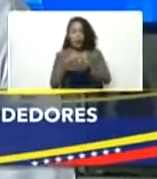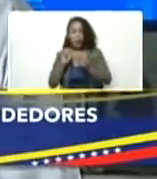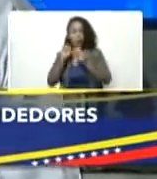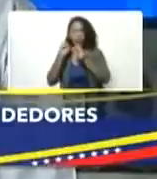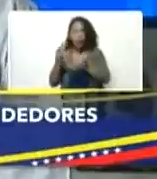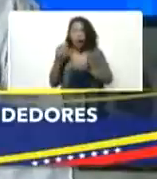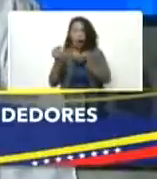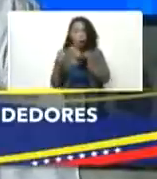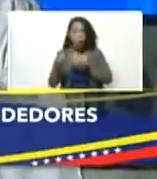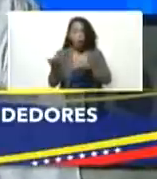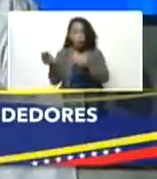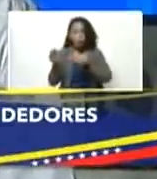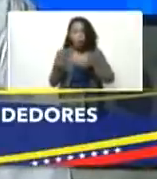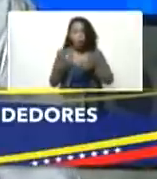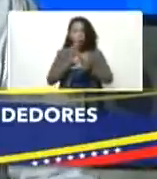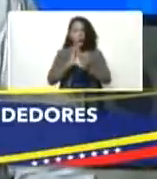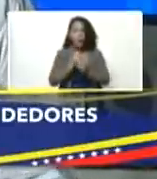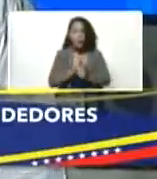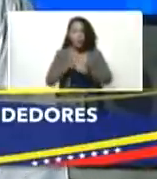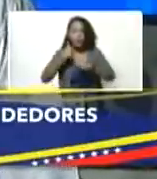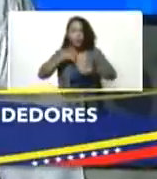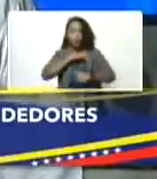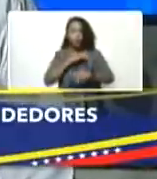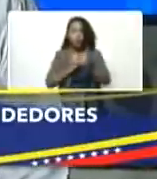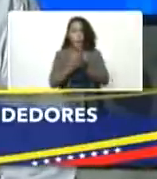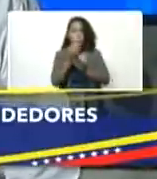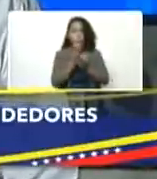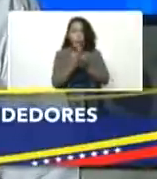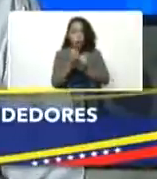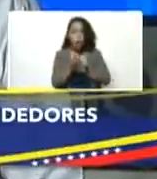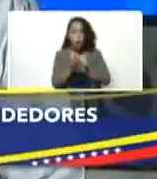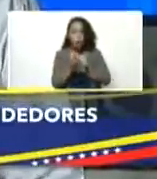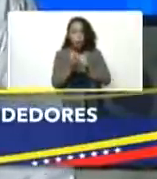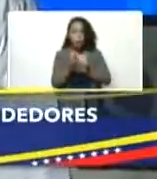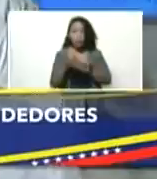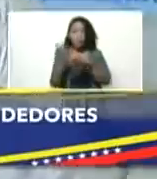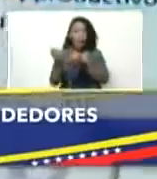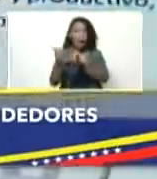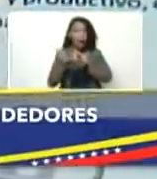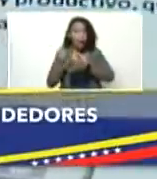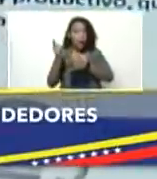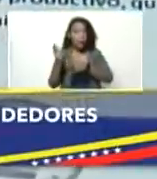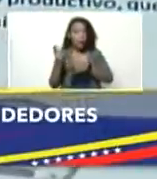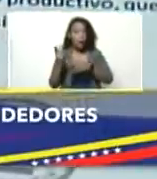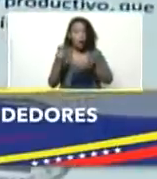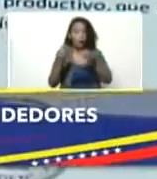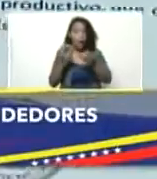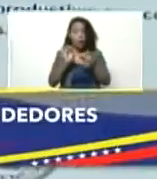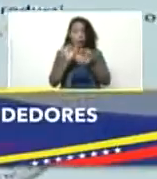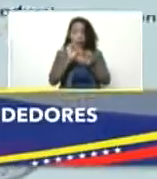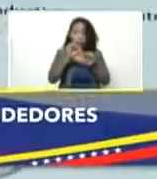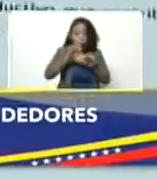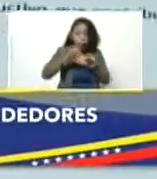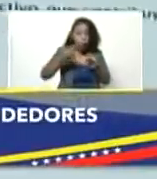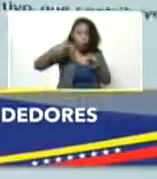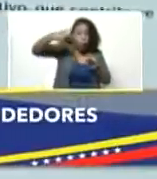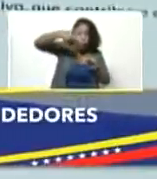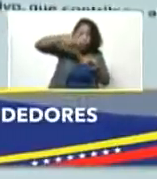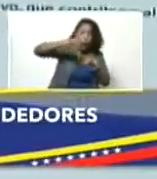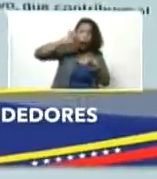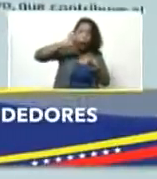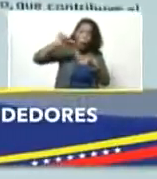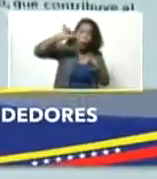gracias por darnos esa confianza a los emprendedores, abonar o regar esa semilla como a los emprendedores para la economía,